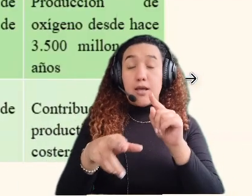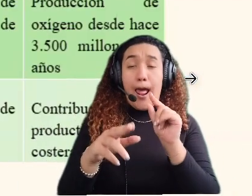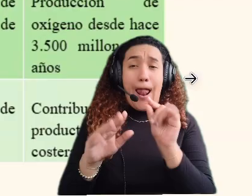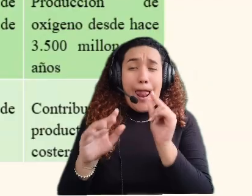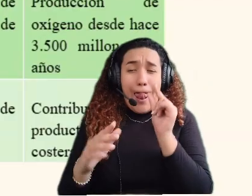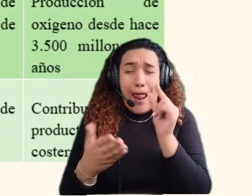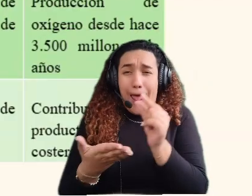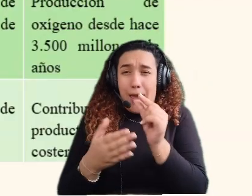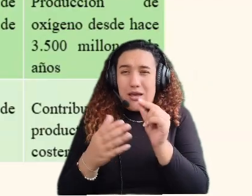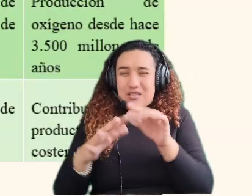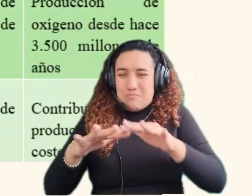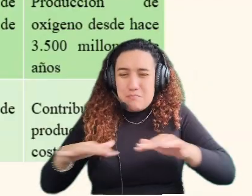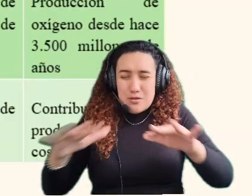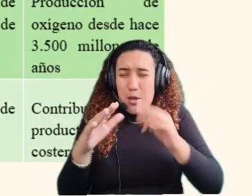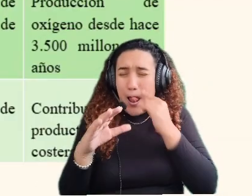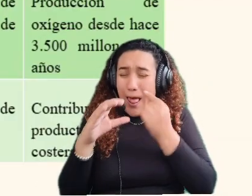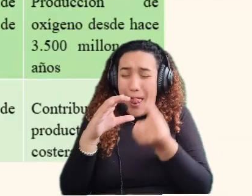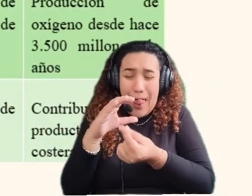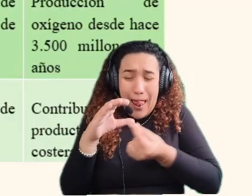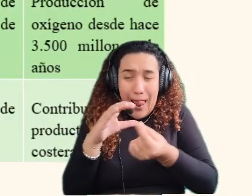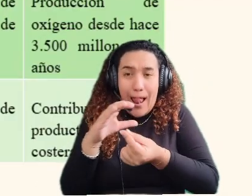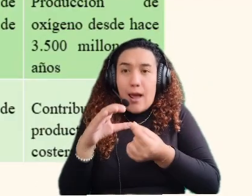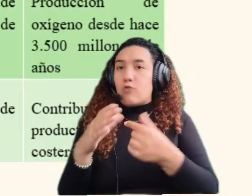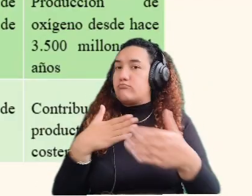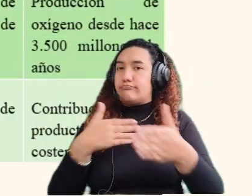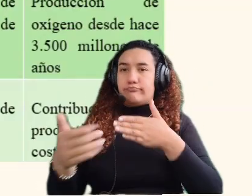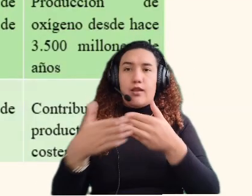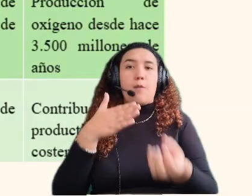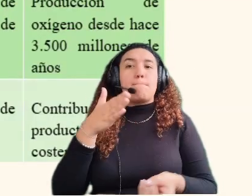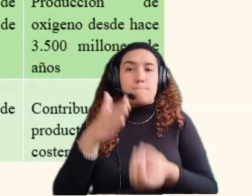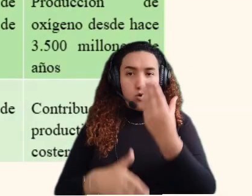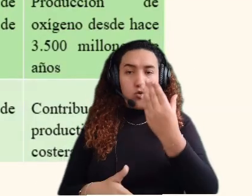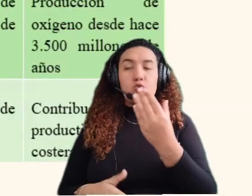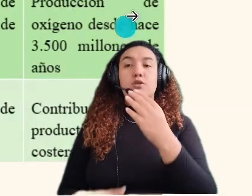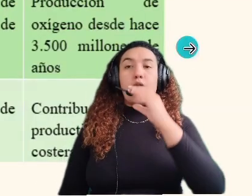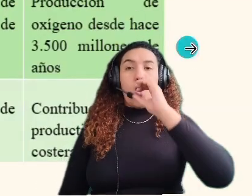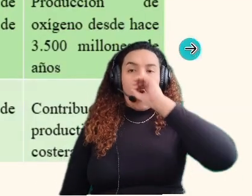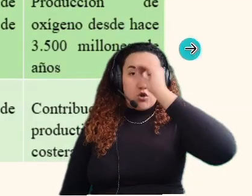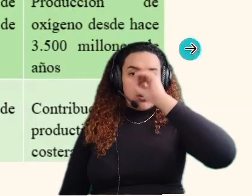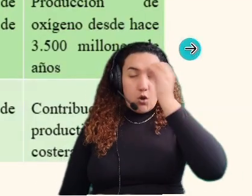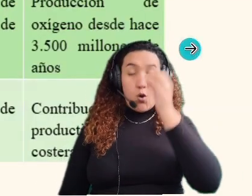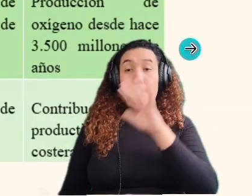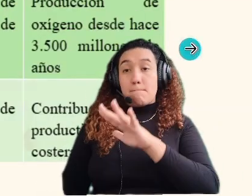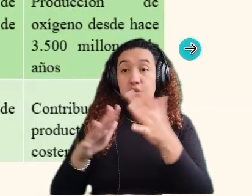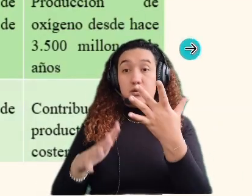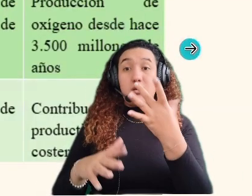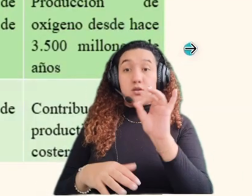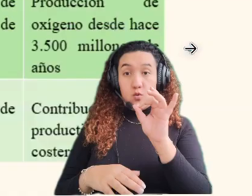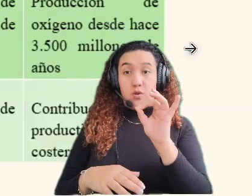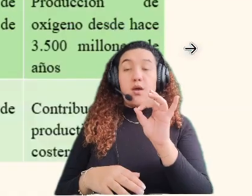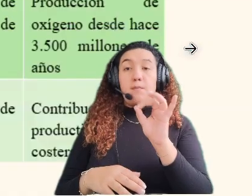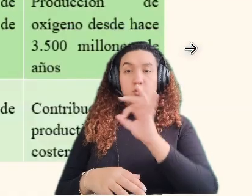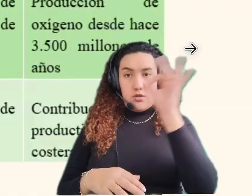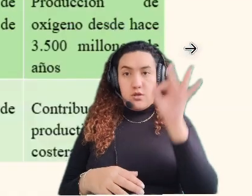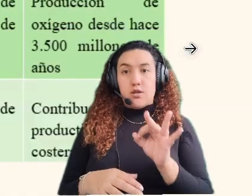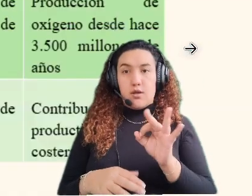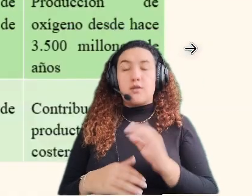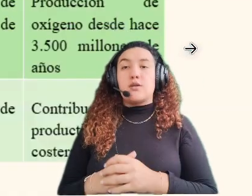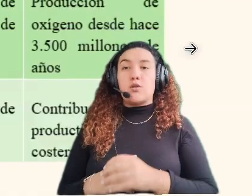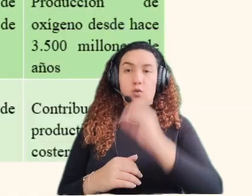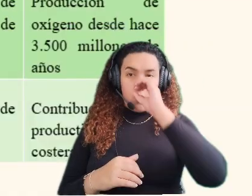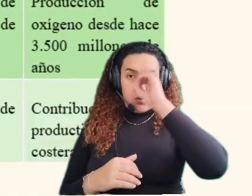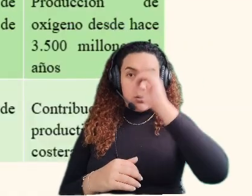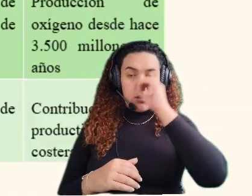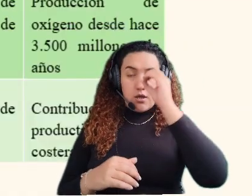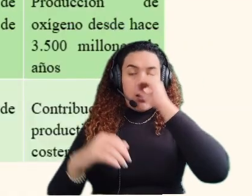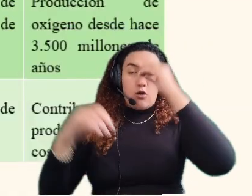son los principales productores primarios de los océanos y generan más de la mitad del oxígeno que respiramos, que es